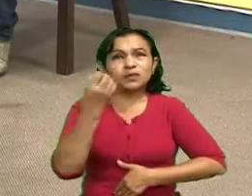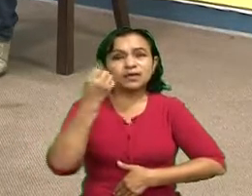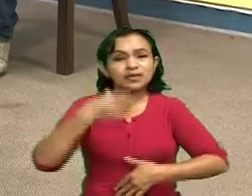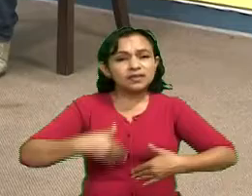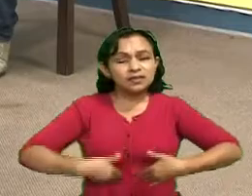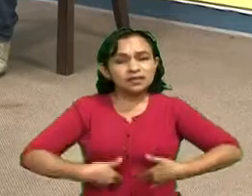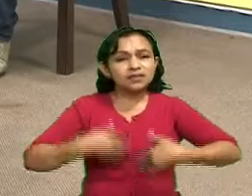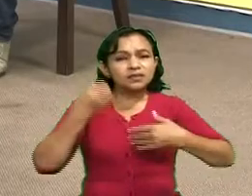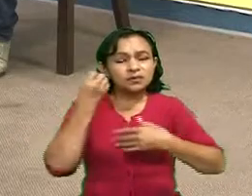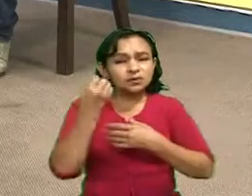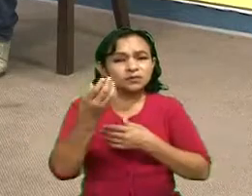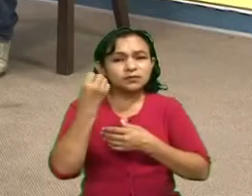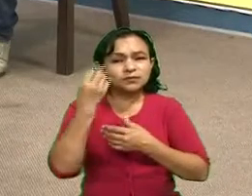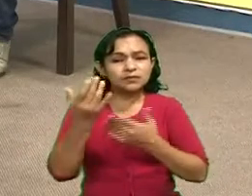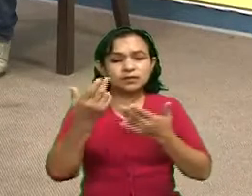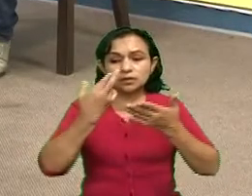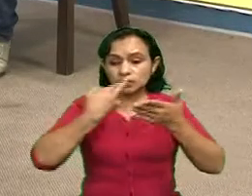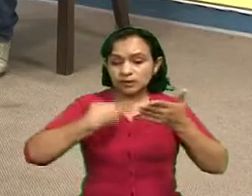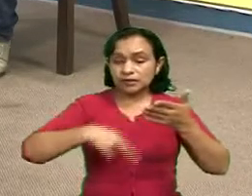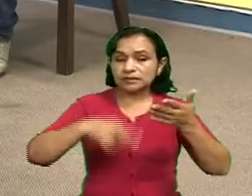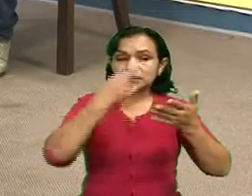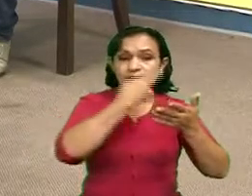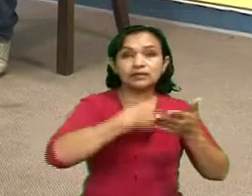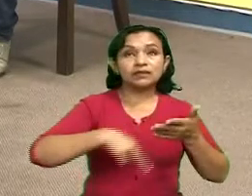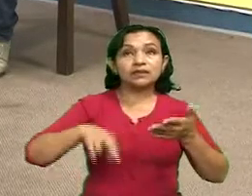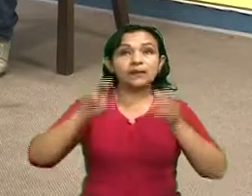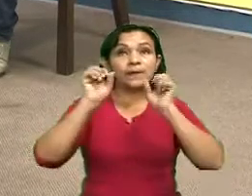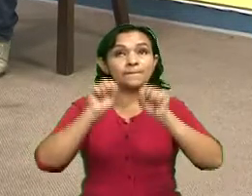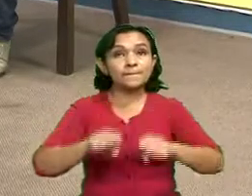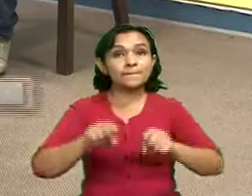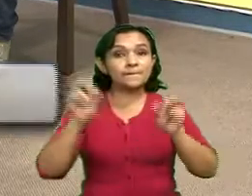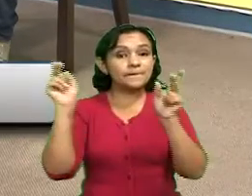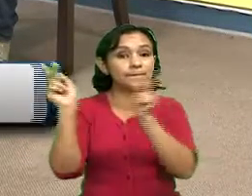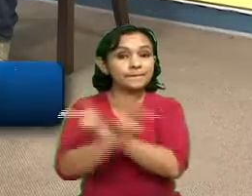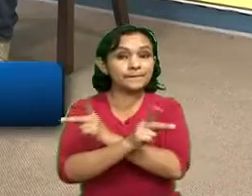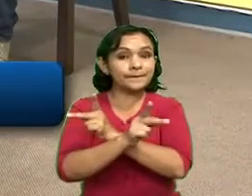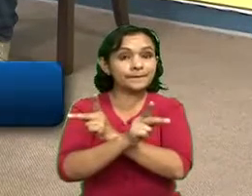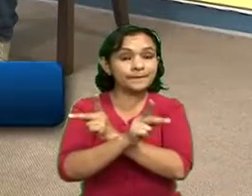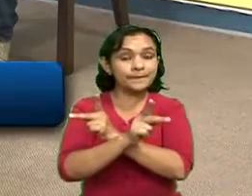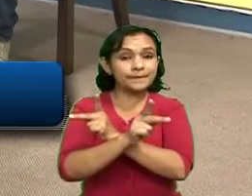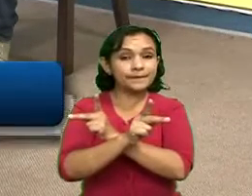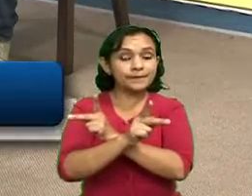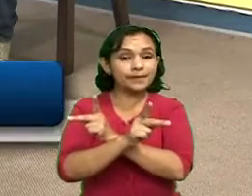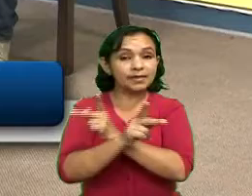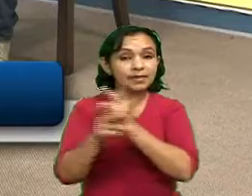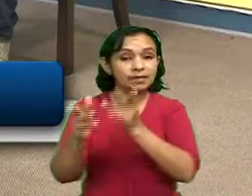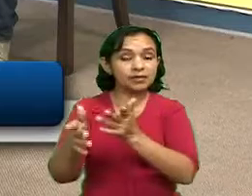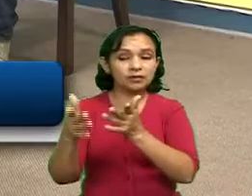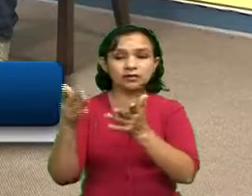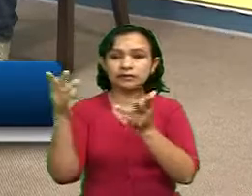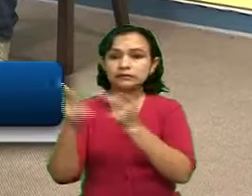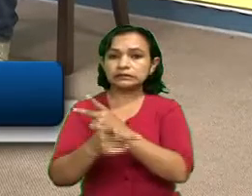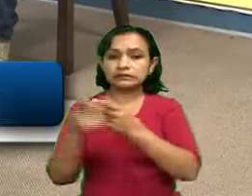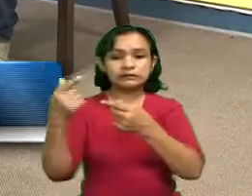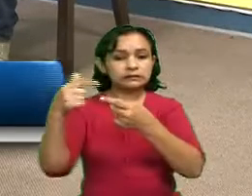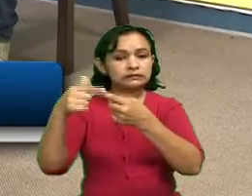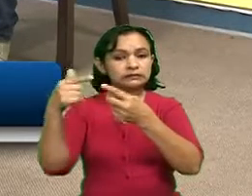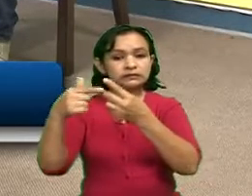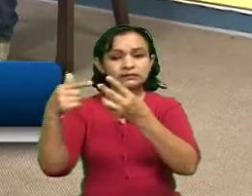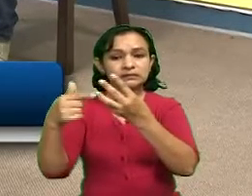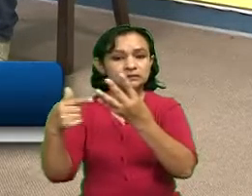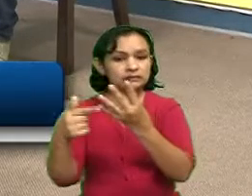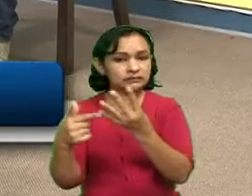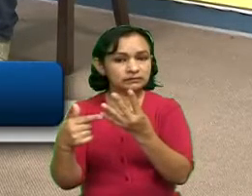incluso sangrado, ¿verdad? Y dengue grave, pues ya cuando el paciente ya tiene los signos de alarma y ya cuando